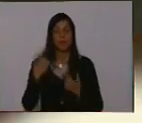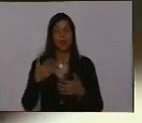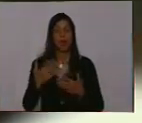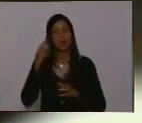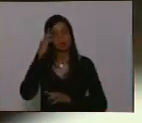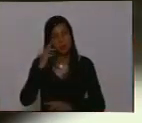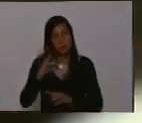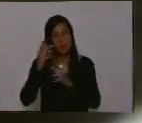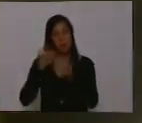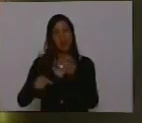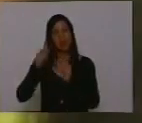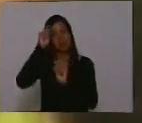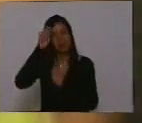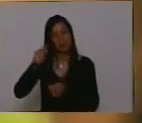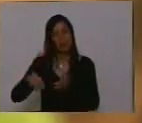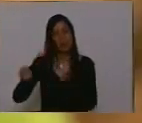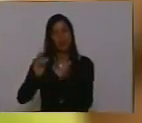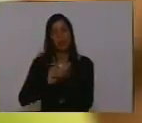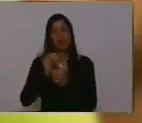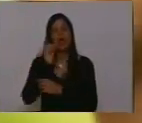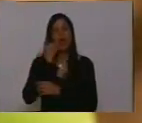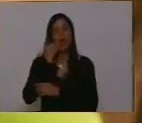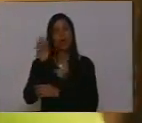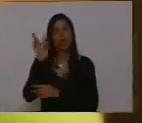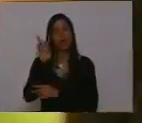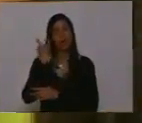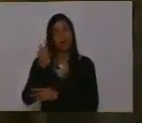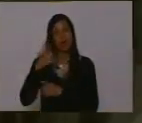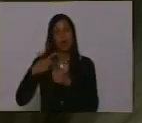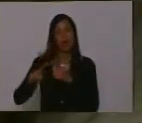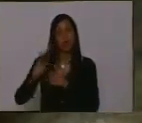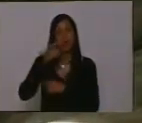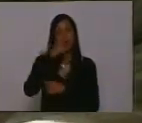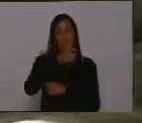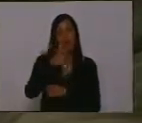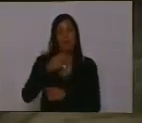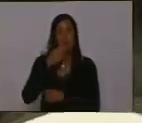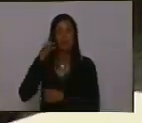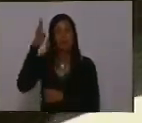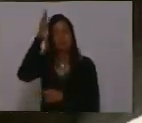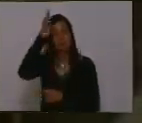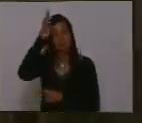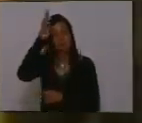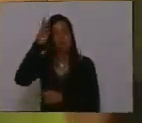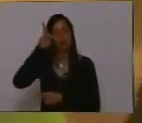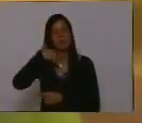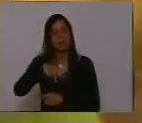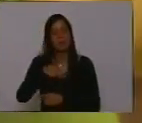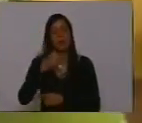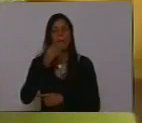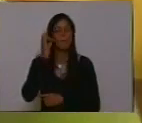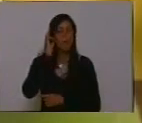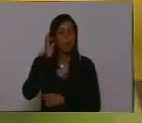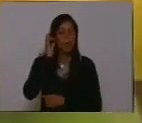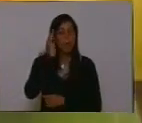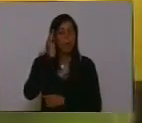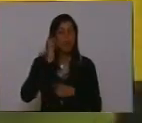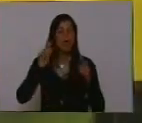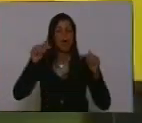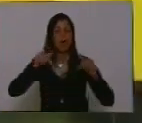reivindicado, no solo con la juventud, sino con nuestros pueblos indígenas, sino como las mujeres, que